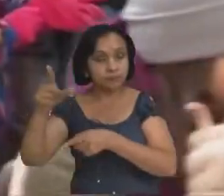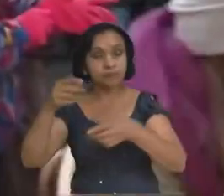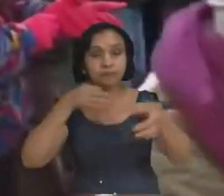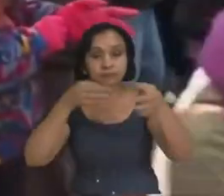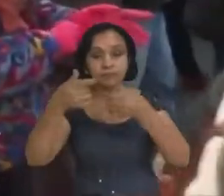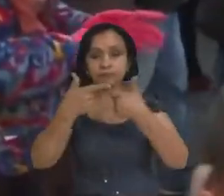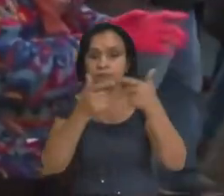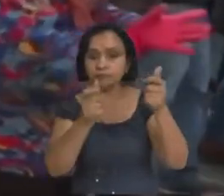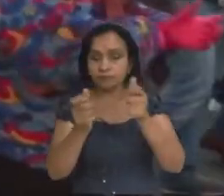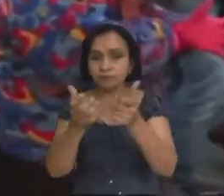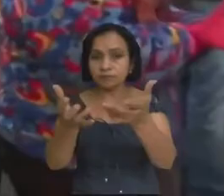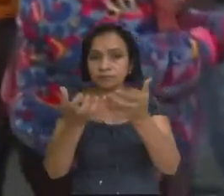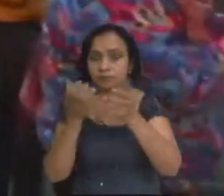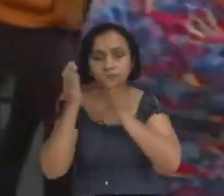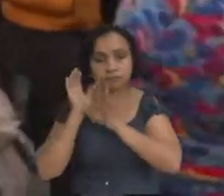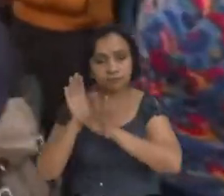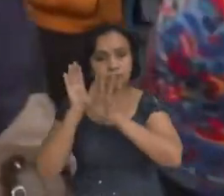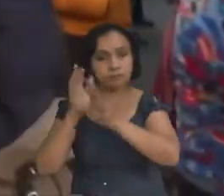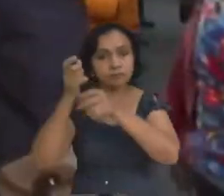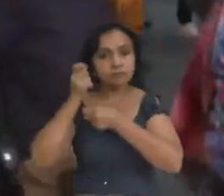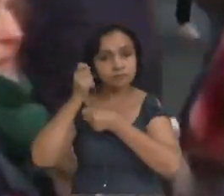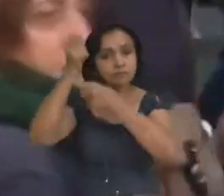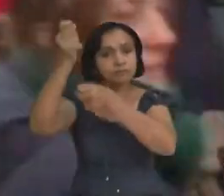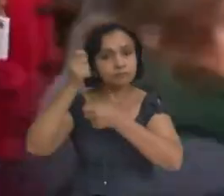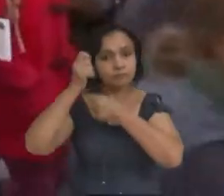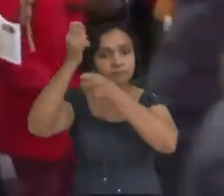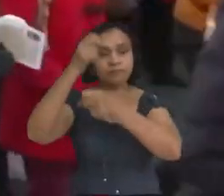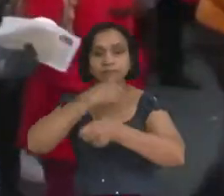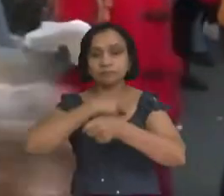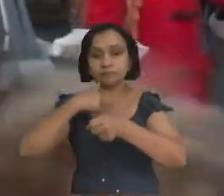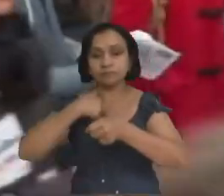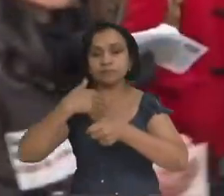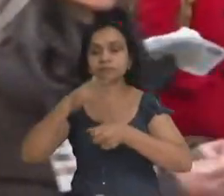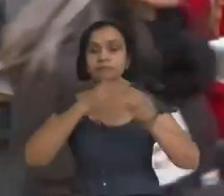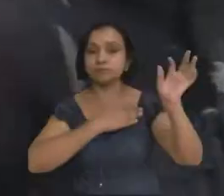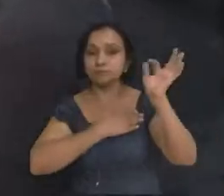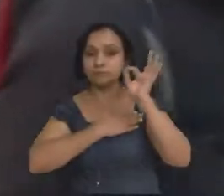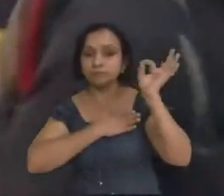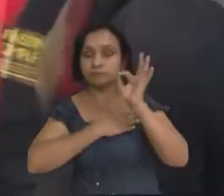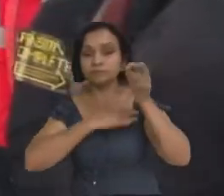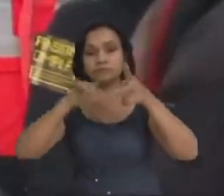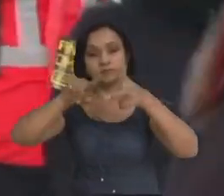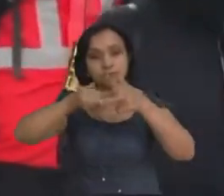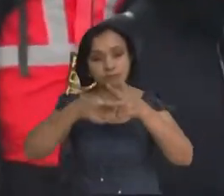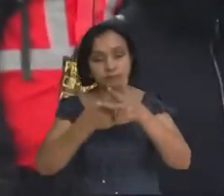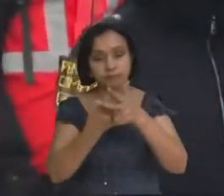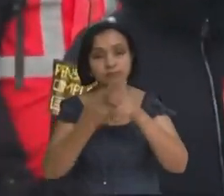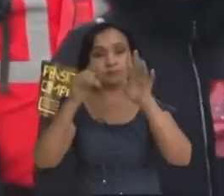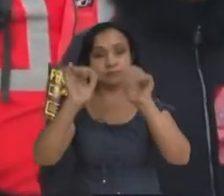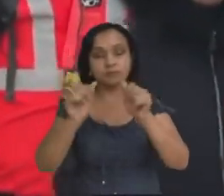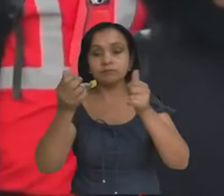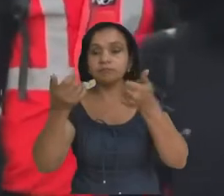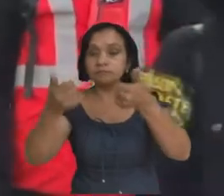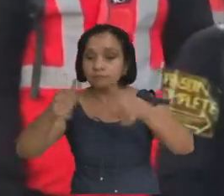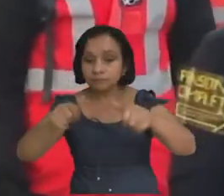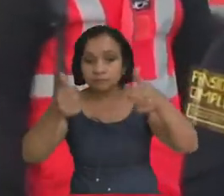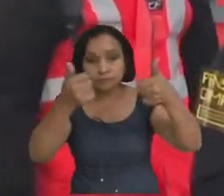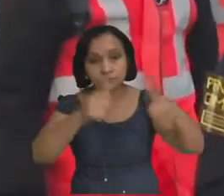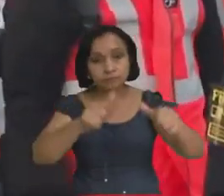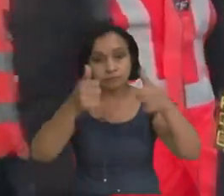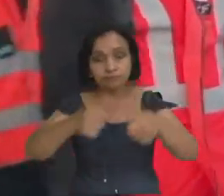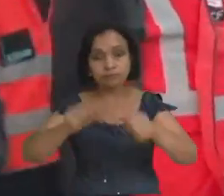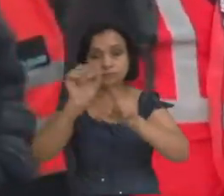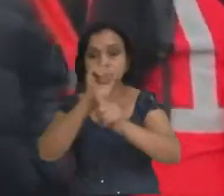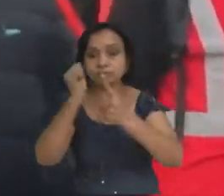mantienen viva su agenda de movilizaciones, mientras que será a mediados de febrero cuando comiencen oficialmente las negociaciones en la